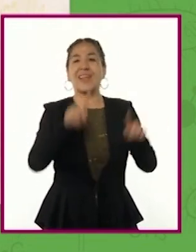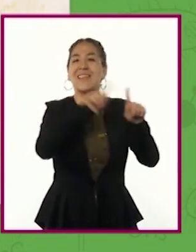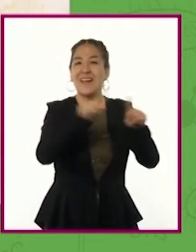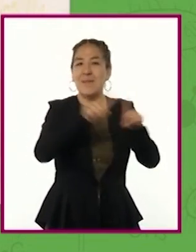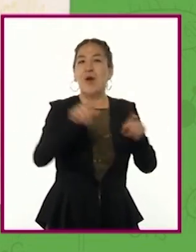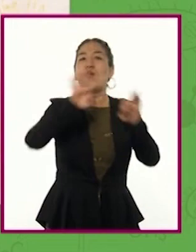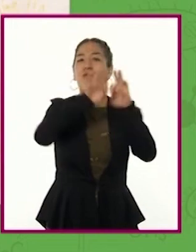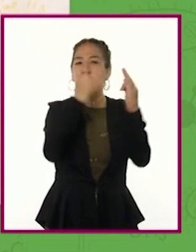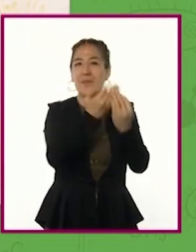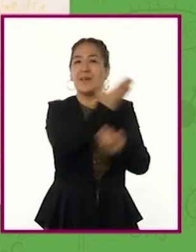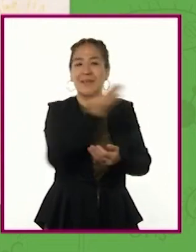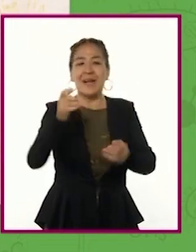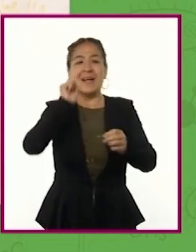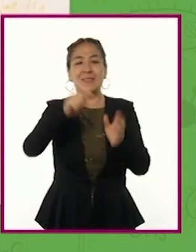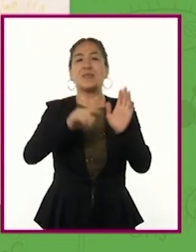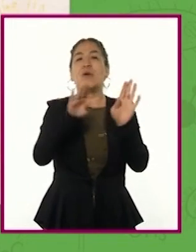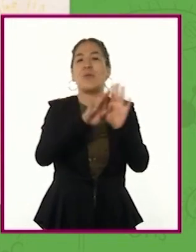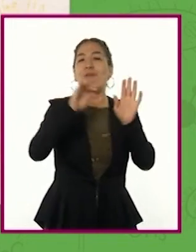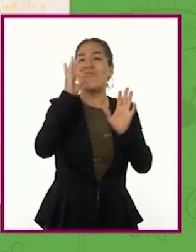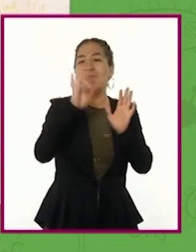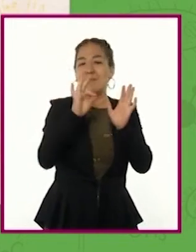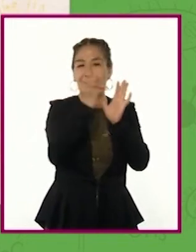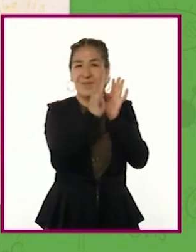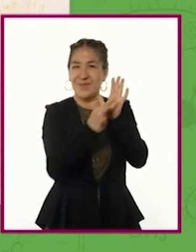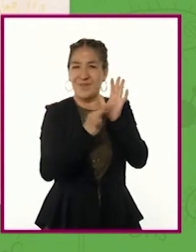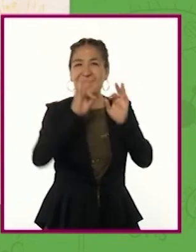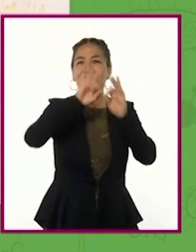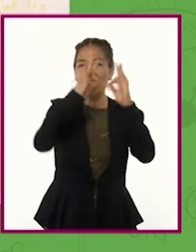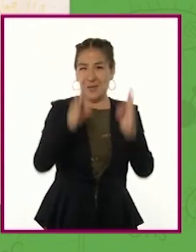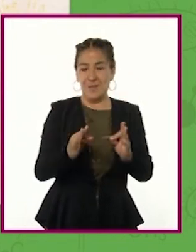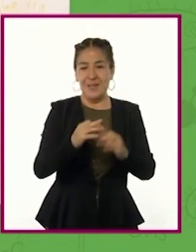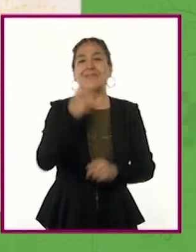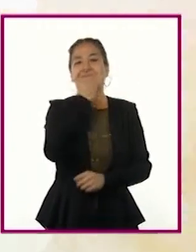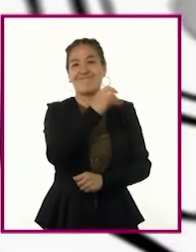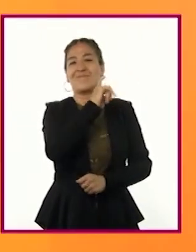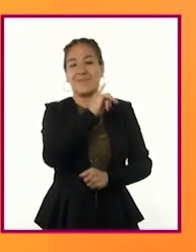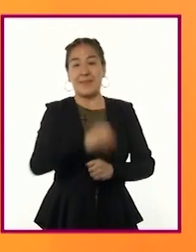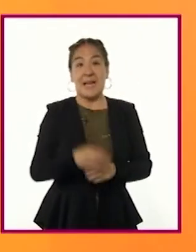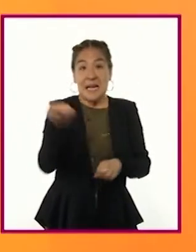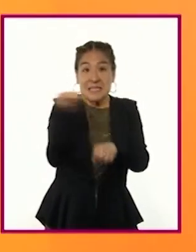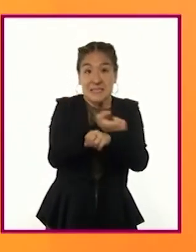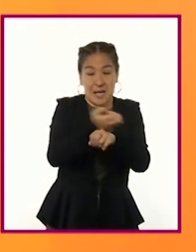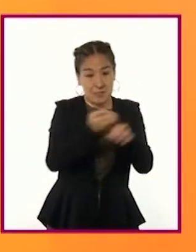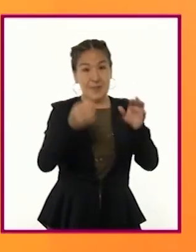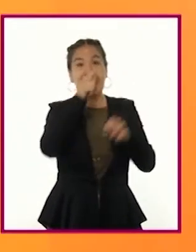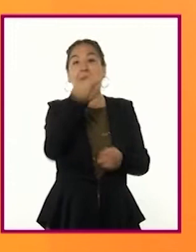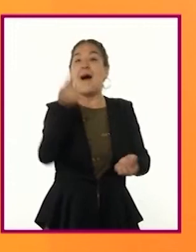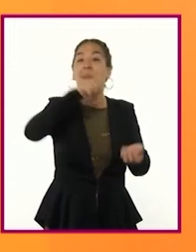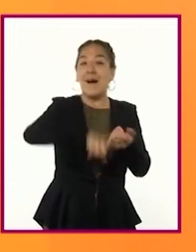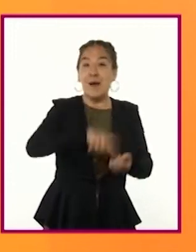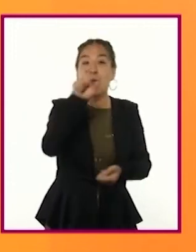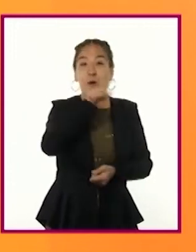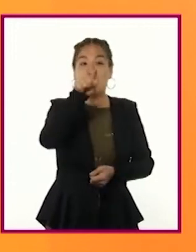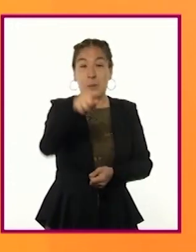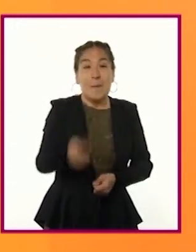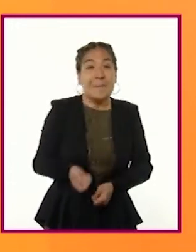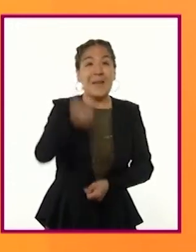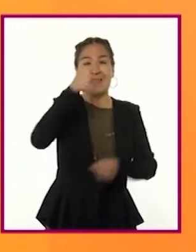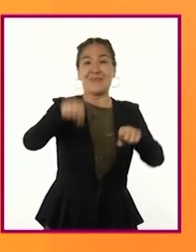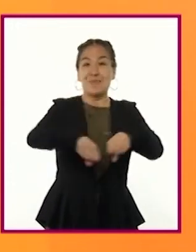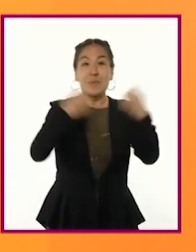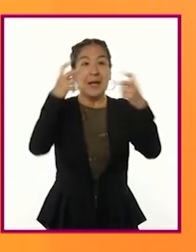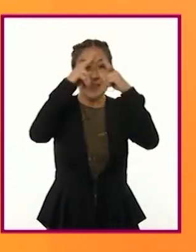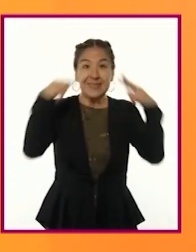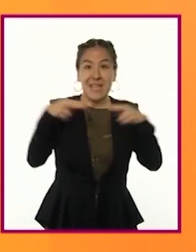por tener varias perforaciones. Exactamente, maestro. Y el sangrado que puede aparecer en la primera